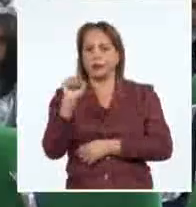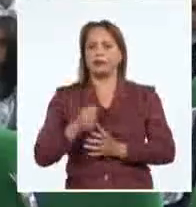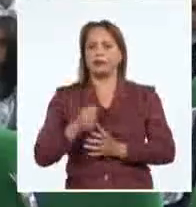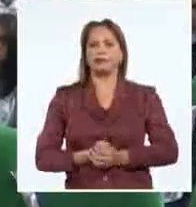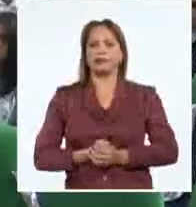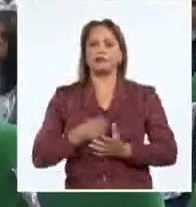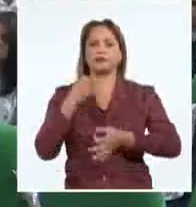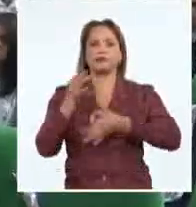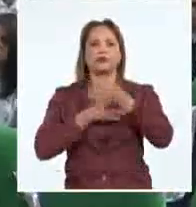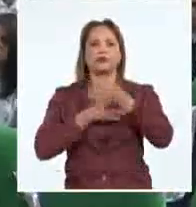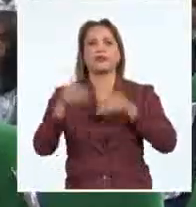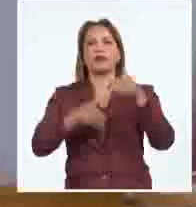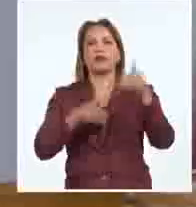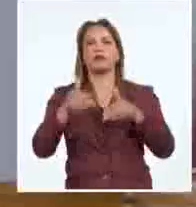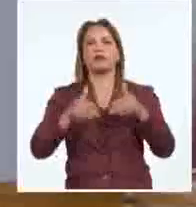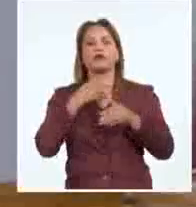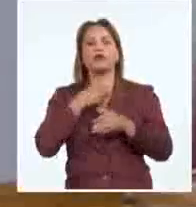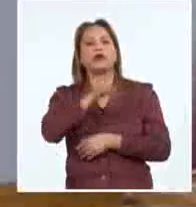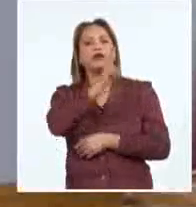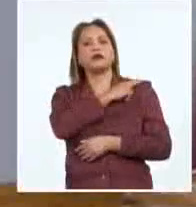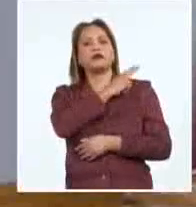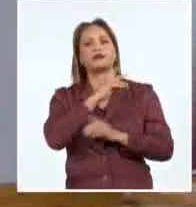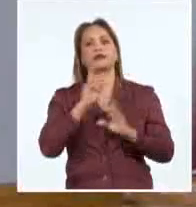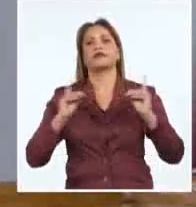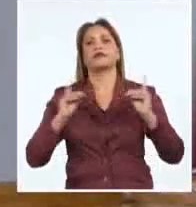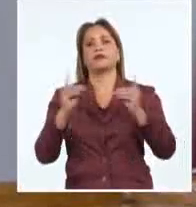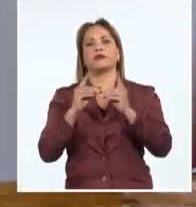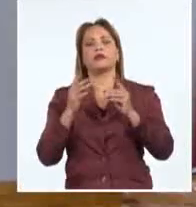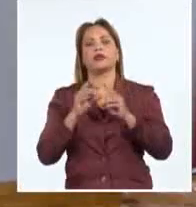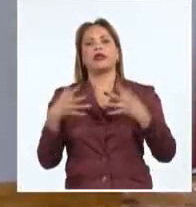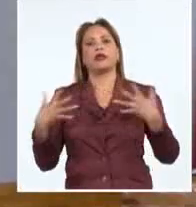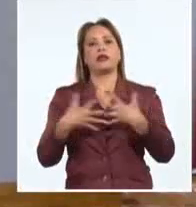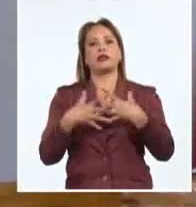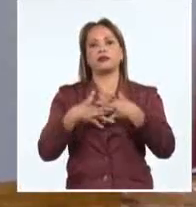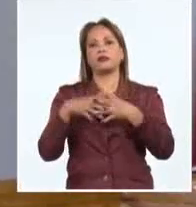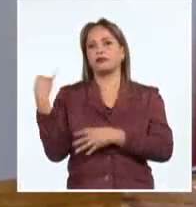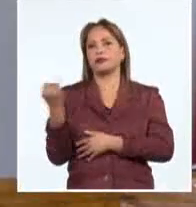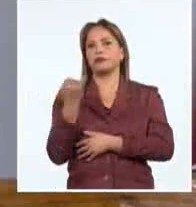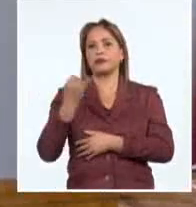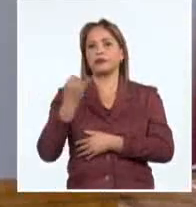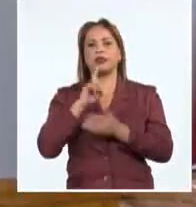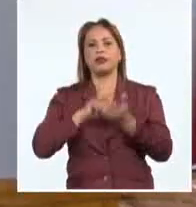la cita asistieron además el jefe del Departamento de Relaciones Internacionales del Comité